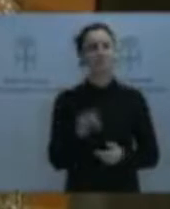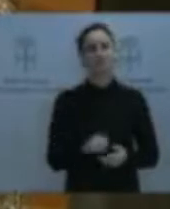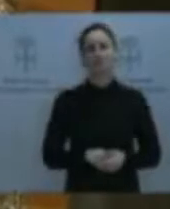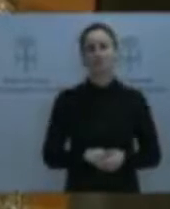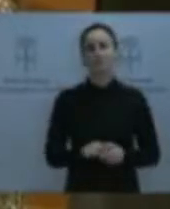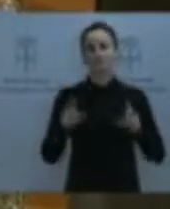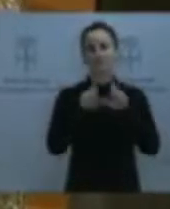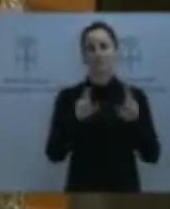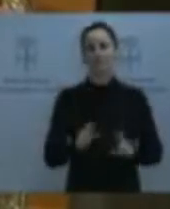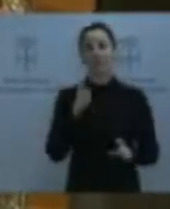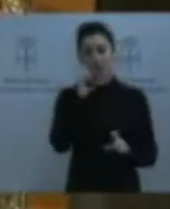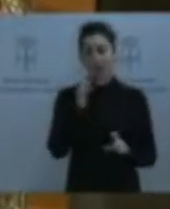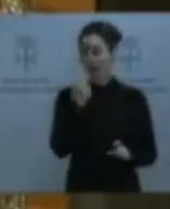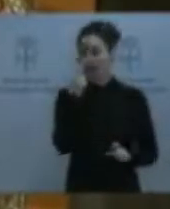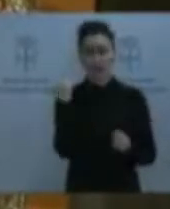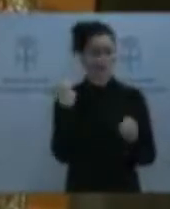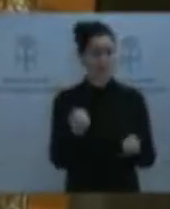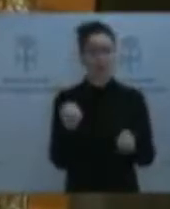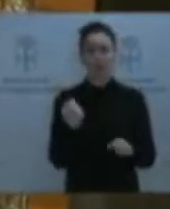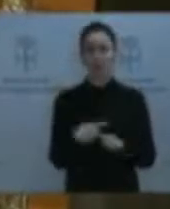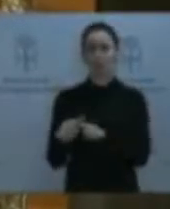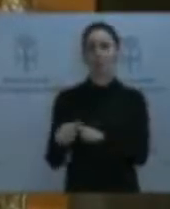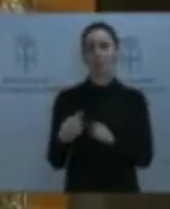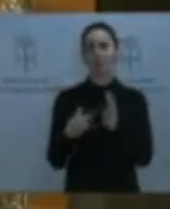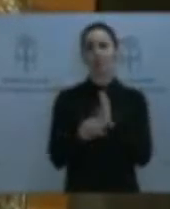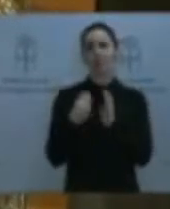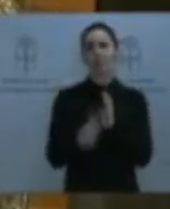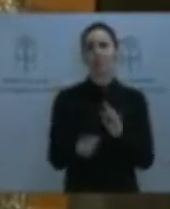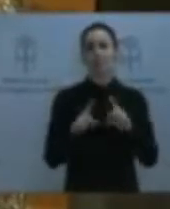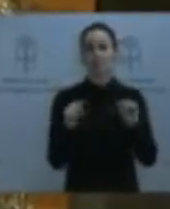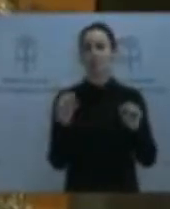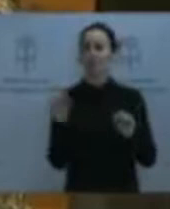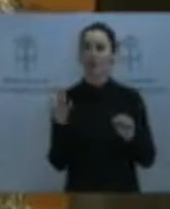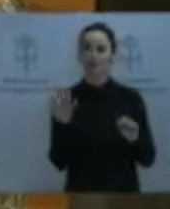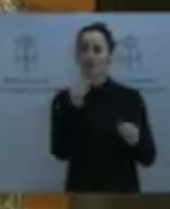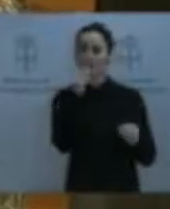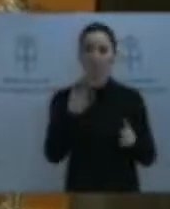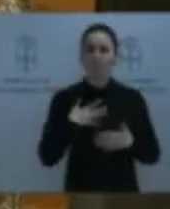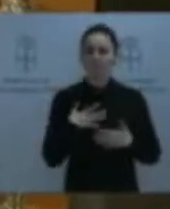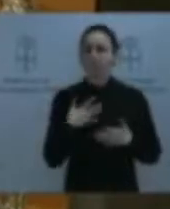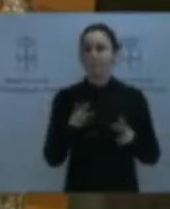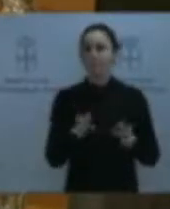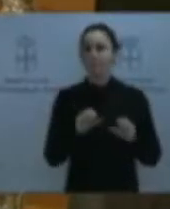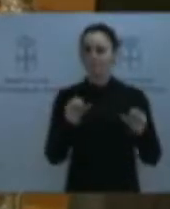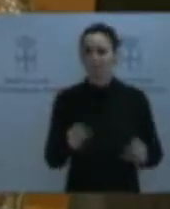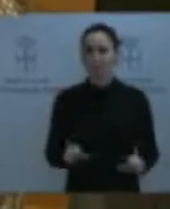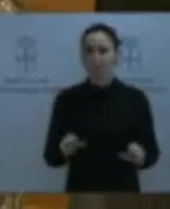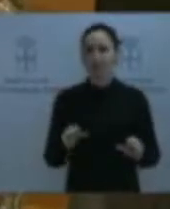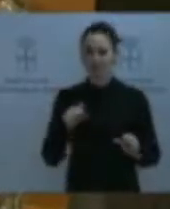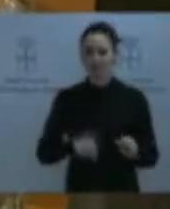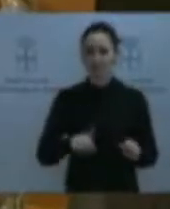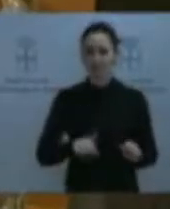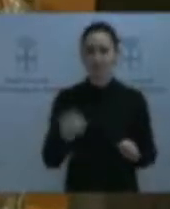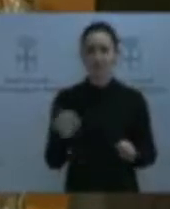productos de calidad asturianos cojan el testigo y que estos nuevos modelos de producción se implementen en nuestra comunidad.